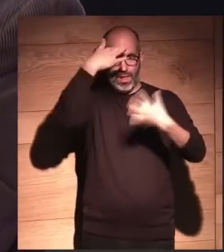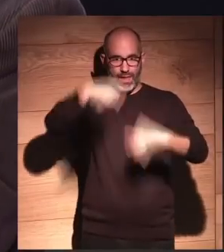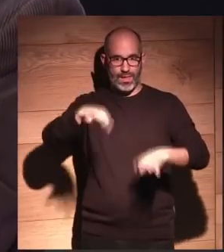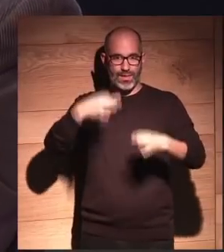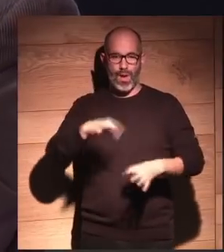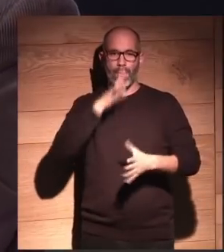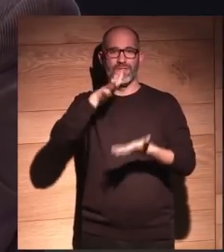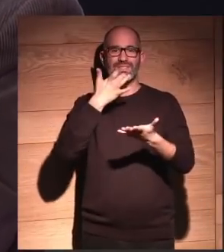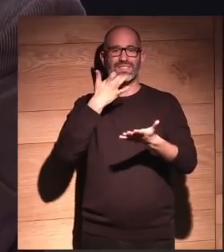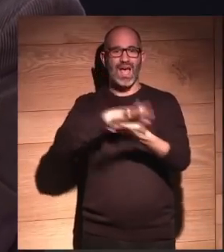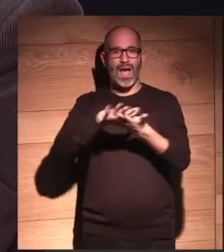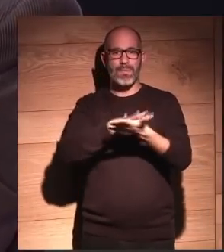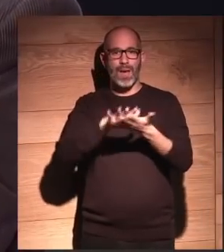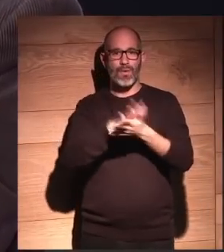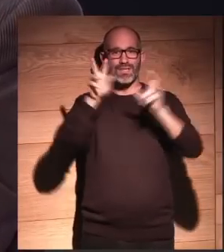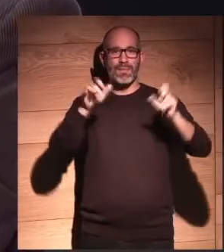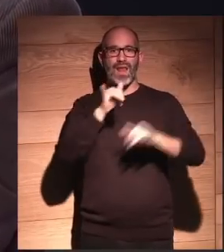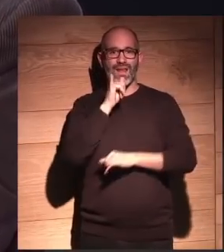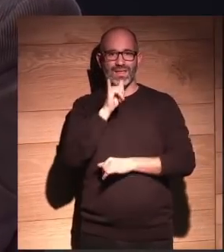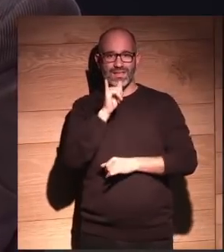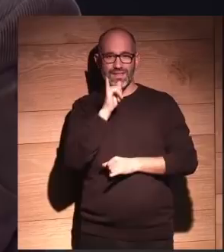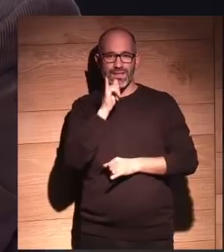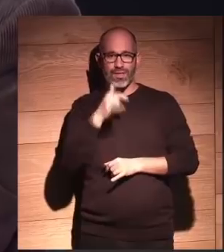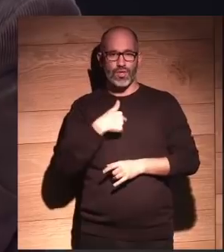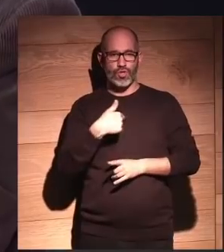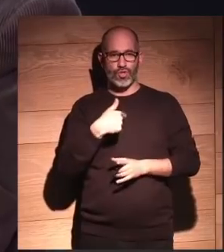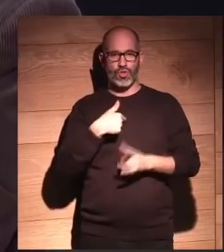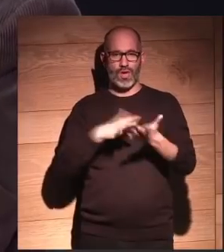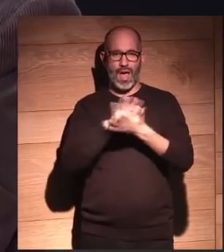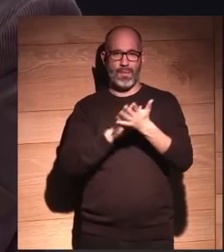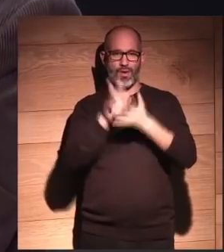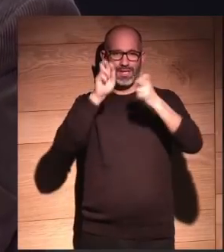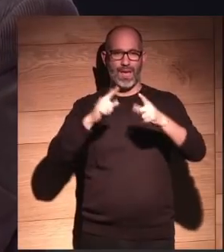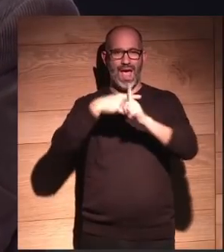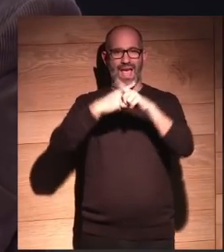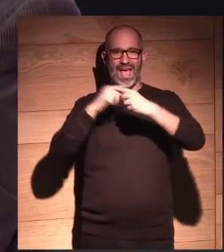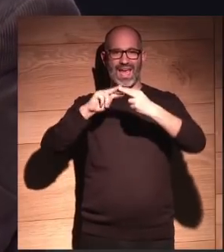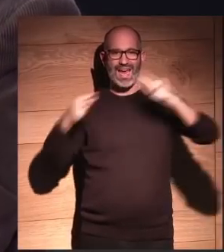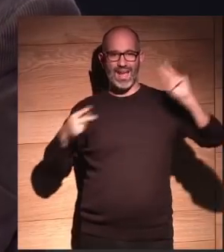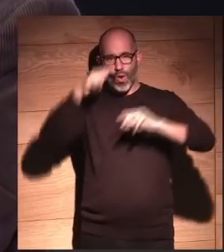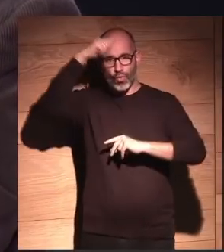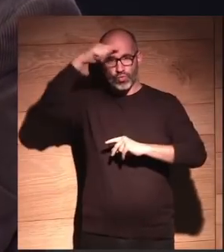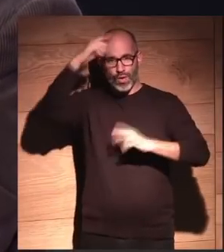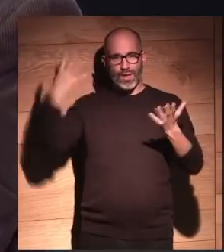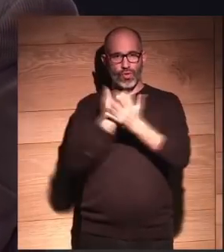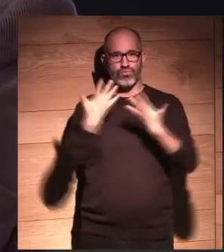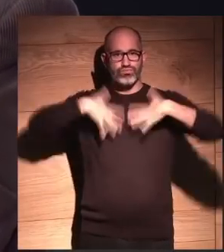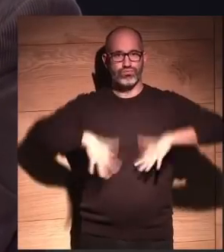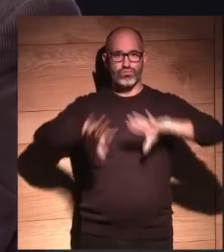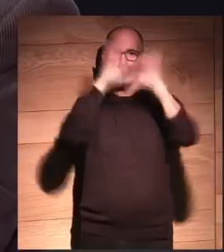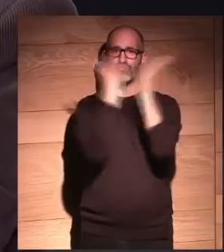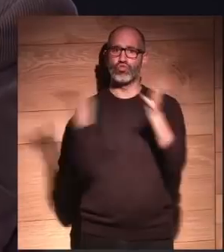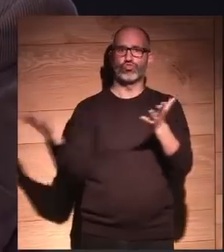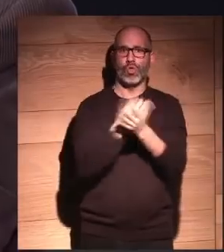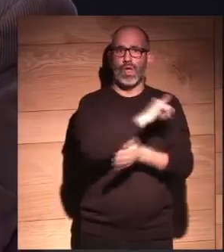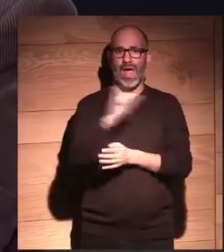latín, no sé lo que dirá Emilio, yo he aislado los siguientes genes culturales que están prácticamente en todo el mundo, con